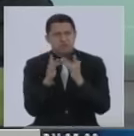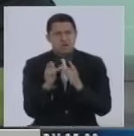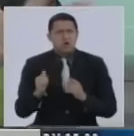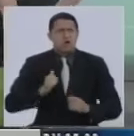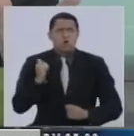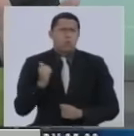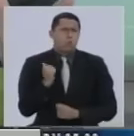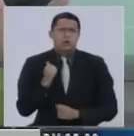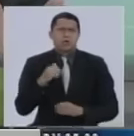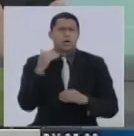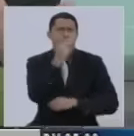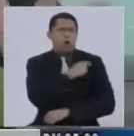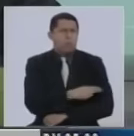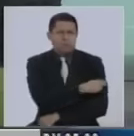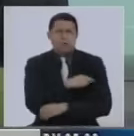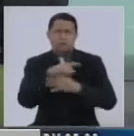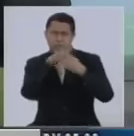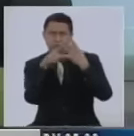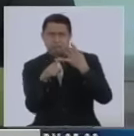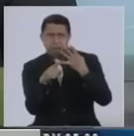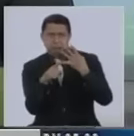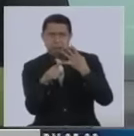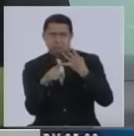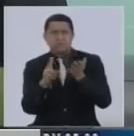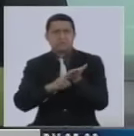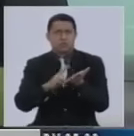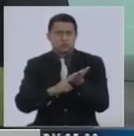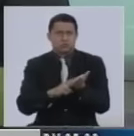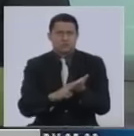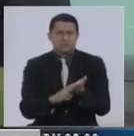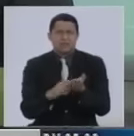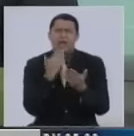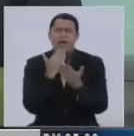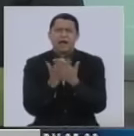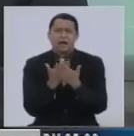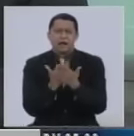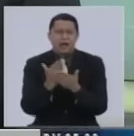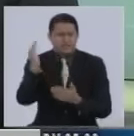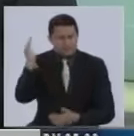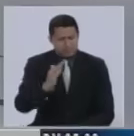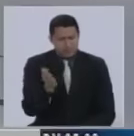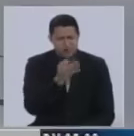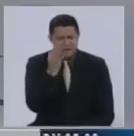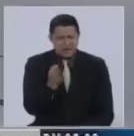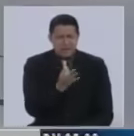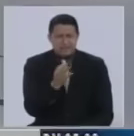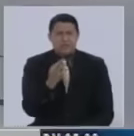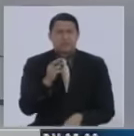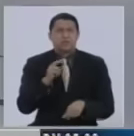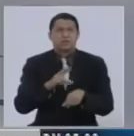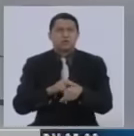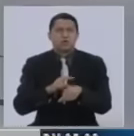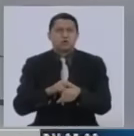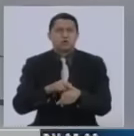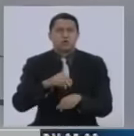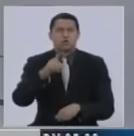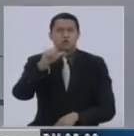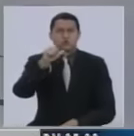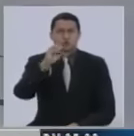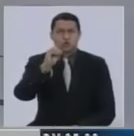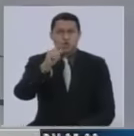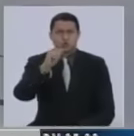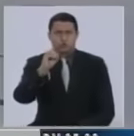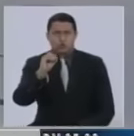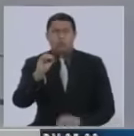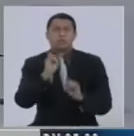cualquiera de los hospitales que le mencioné que del seguro social gracias por acompañarme en la tarde de hoy conversamos con el urólogo Arnoldo Soto